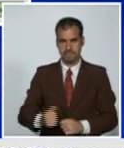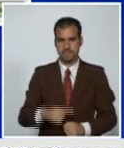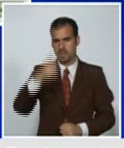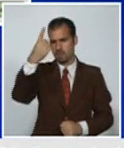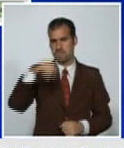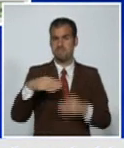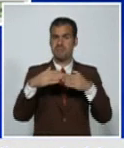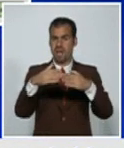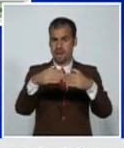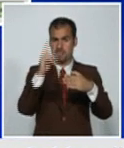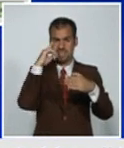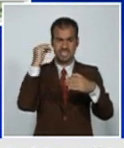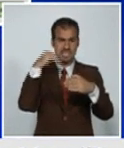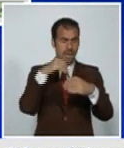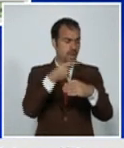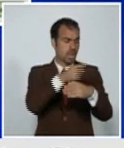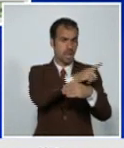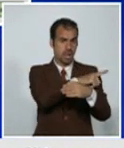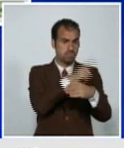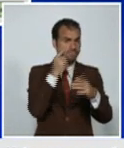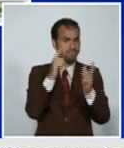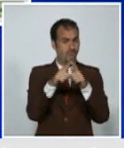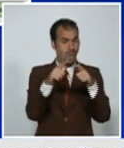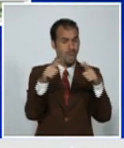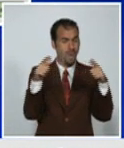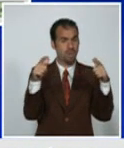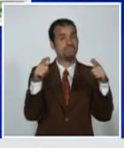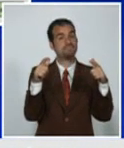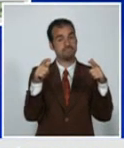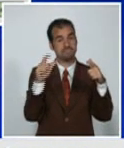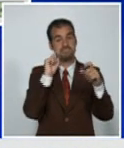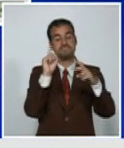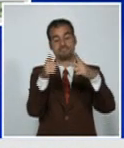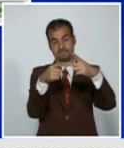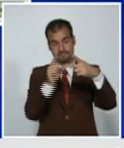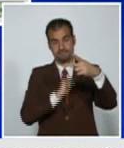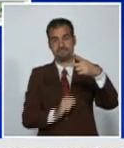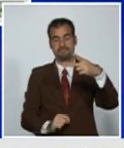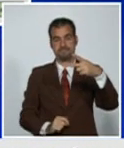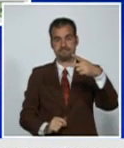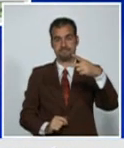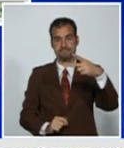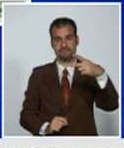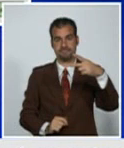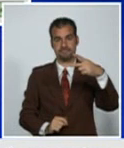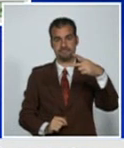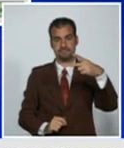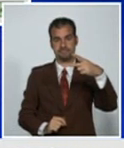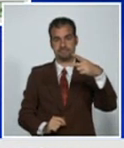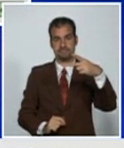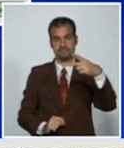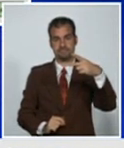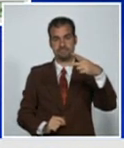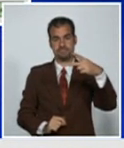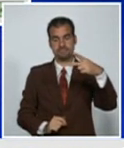comportamiento de los últimos días, pues se posiciona en el segundo lugar con una tasa de